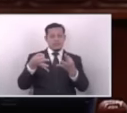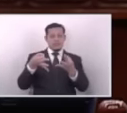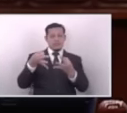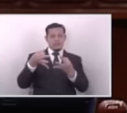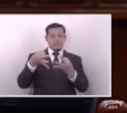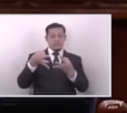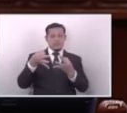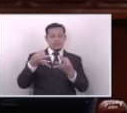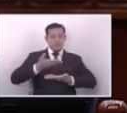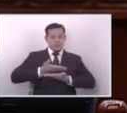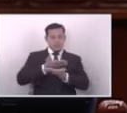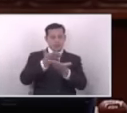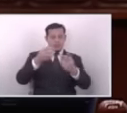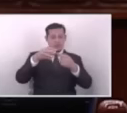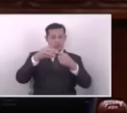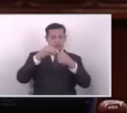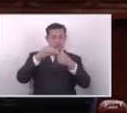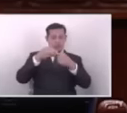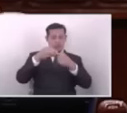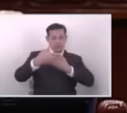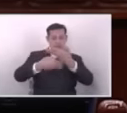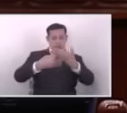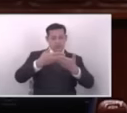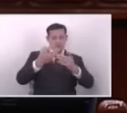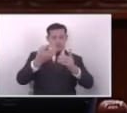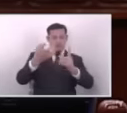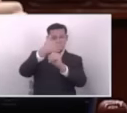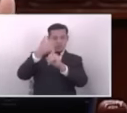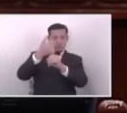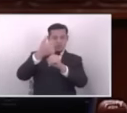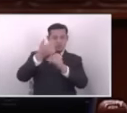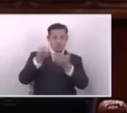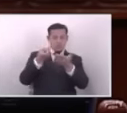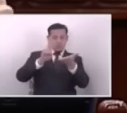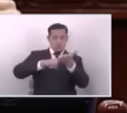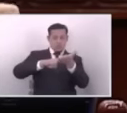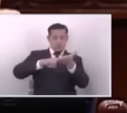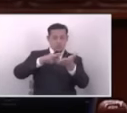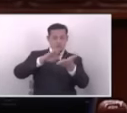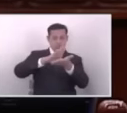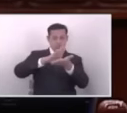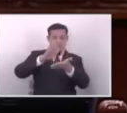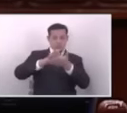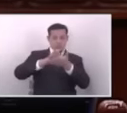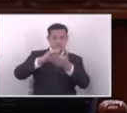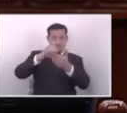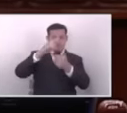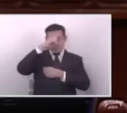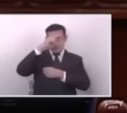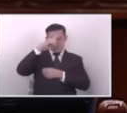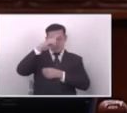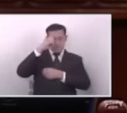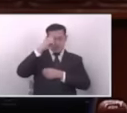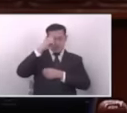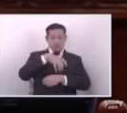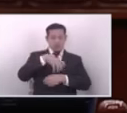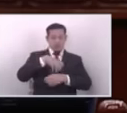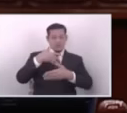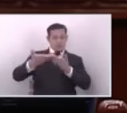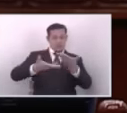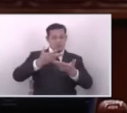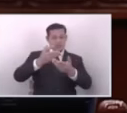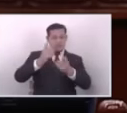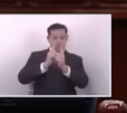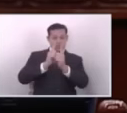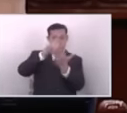llama disposiciones especiales y transitorias para la adquisición, contratación y pago de las obras, bienes y servicios